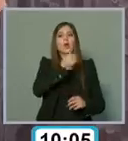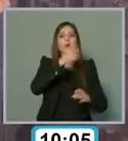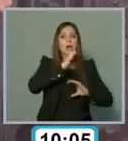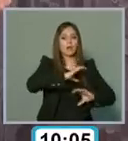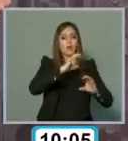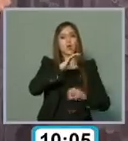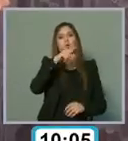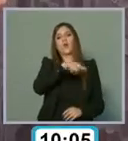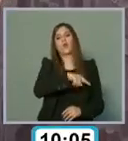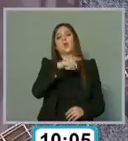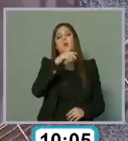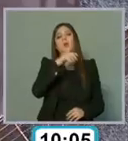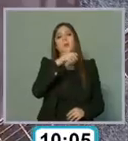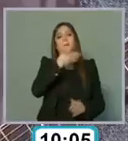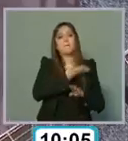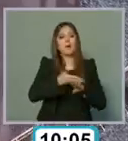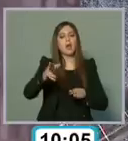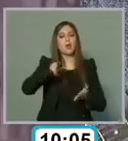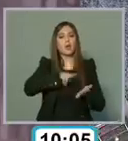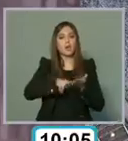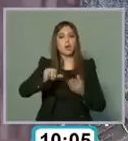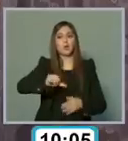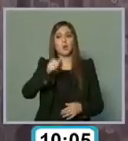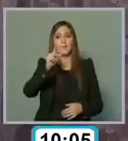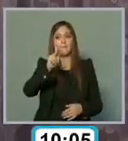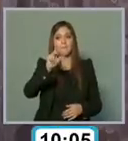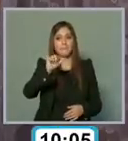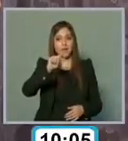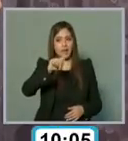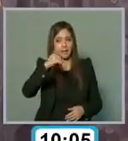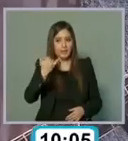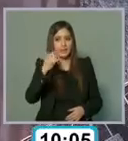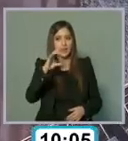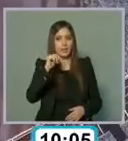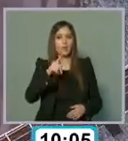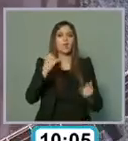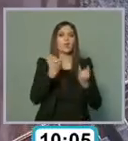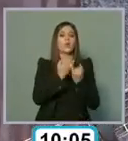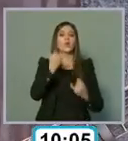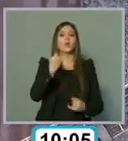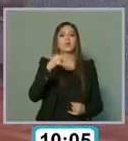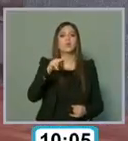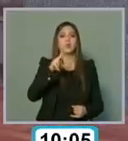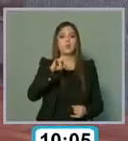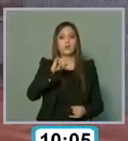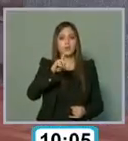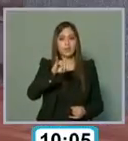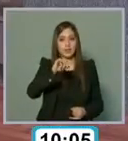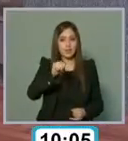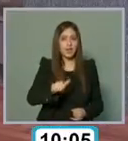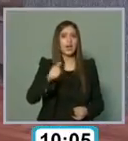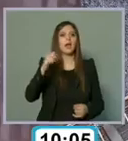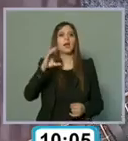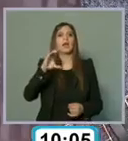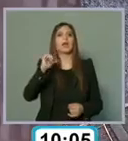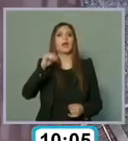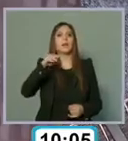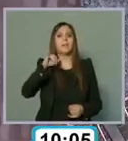Negro. Y bueno, entre otras para Patti Cantú, Yuridia,